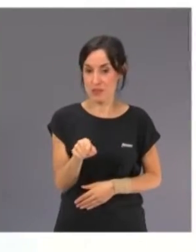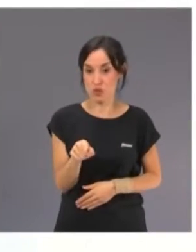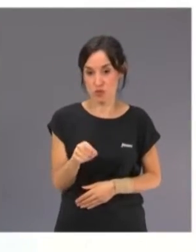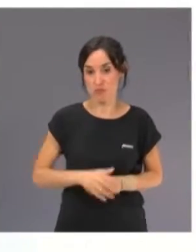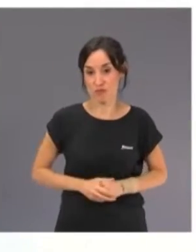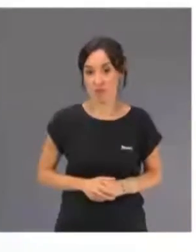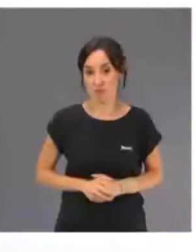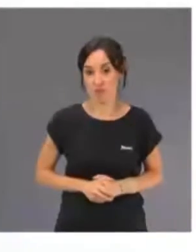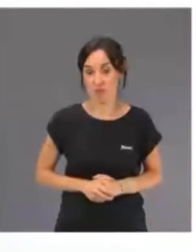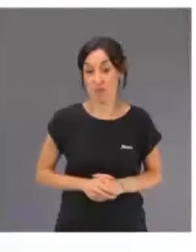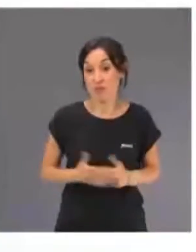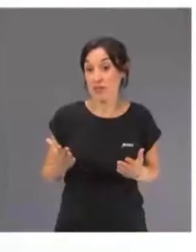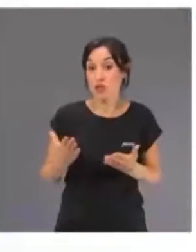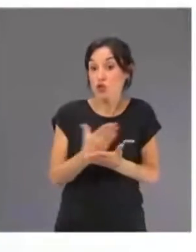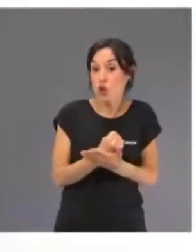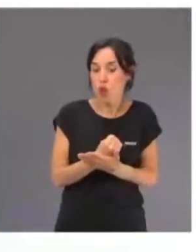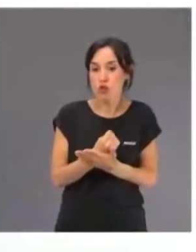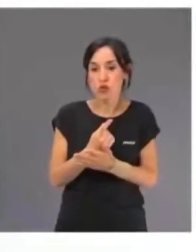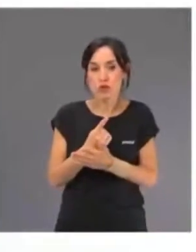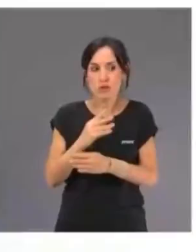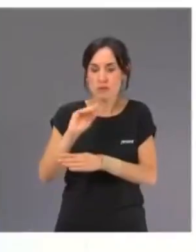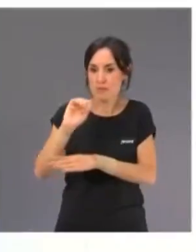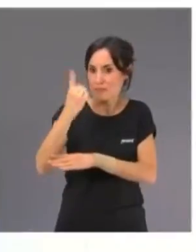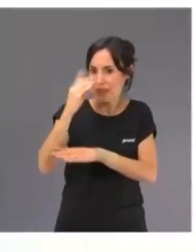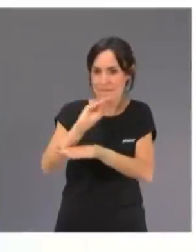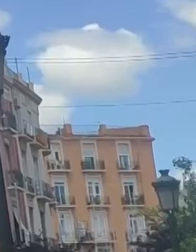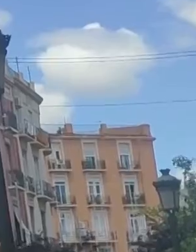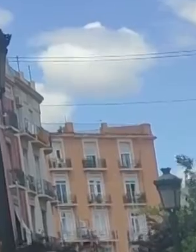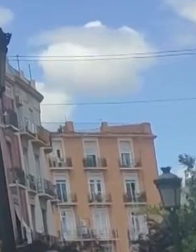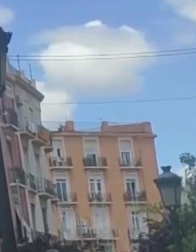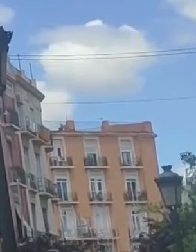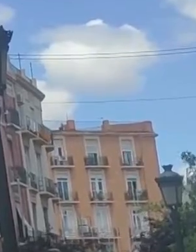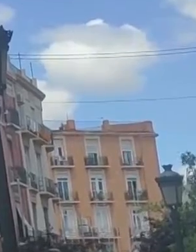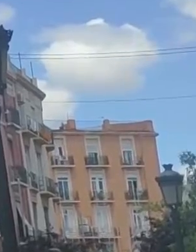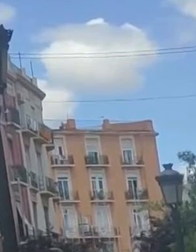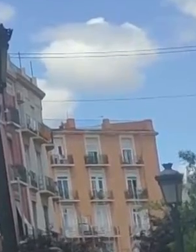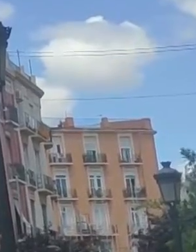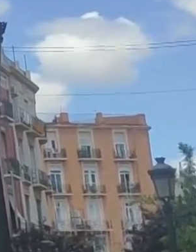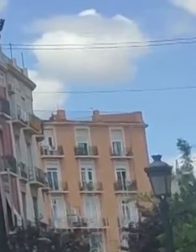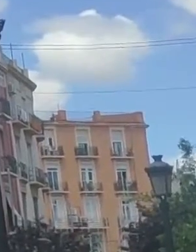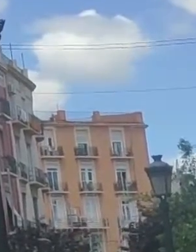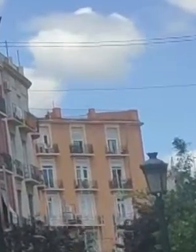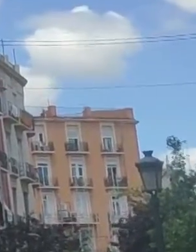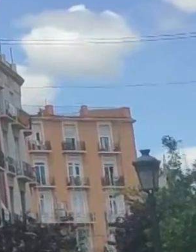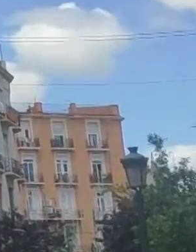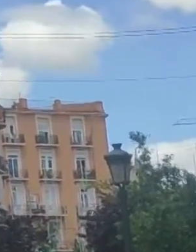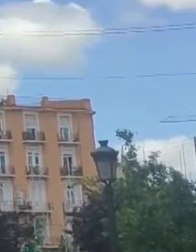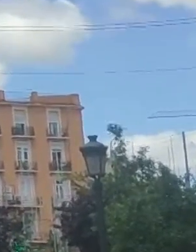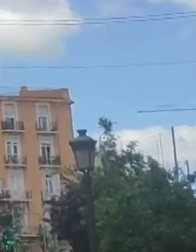que hay que destacar, que todos están velando por la salud de sus vecinos. Des que va començar la pandèmia,